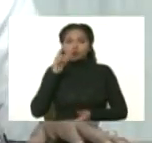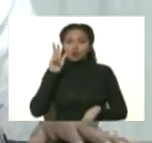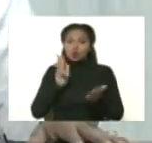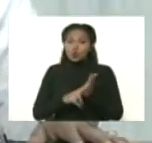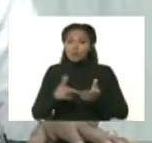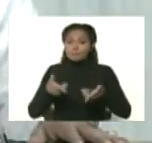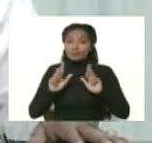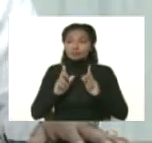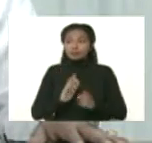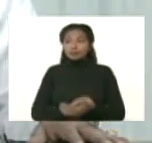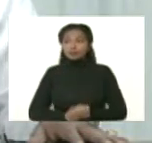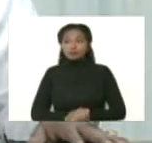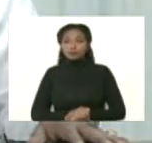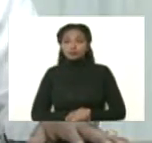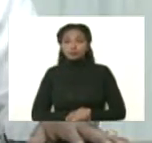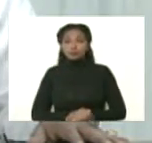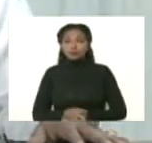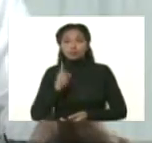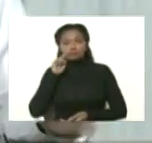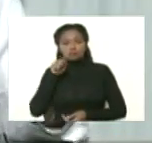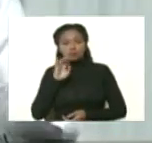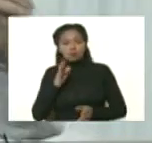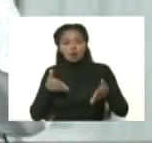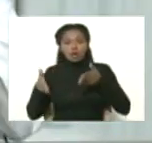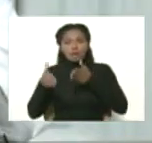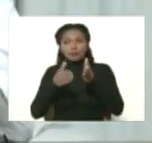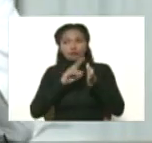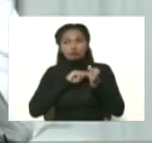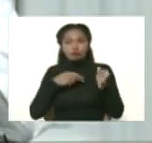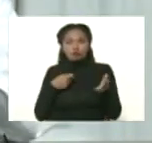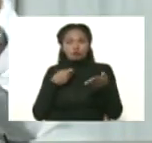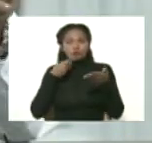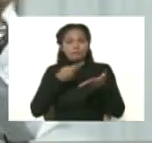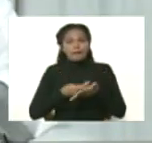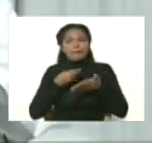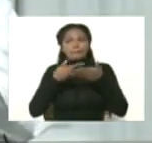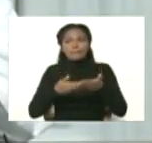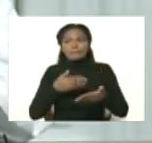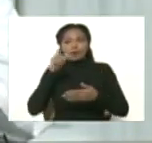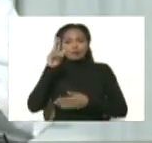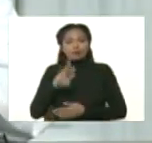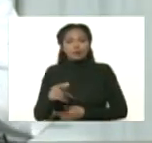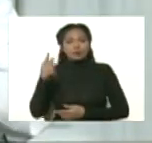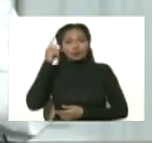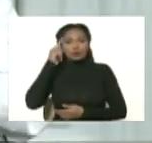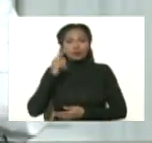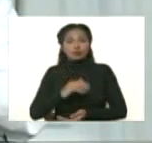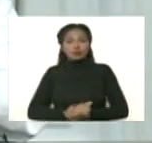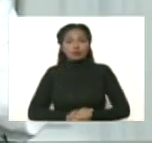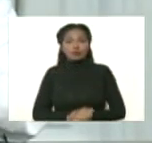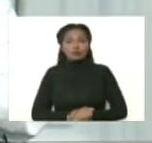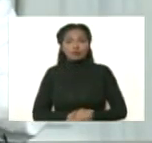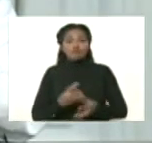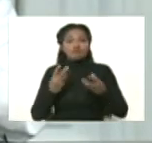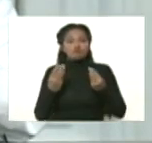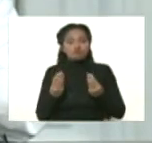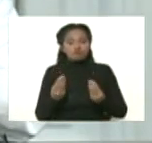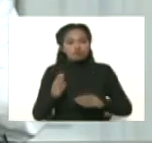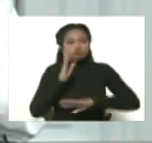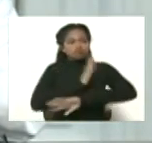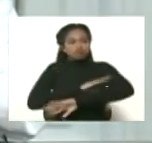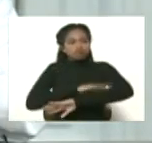Cúmplase. Este es un camino donde vamos abonando todos los días, con mucha